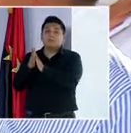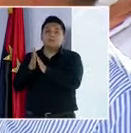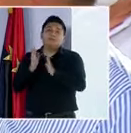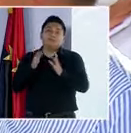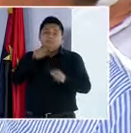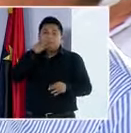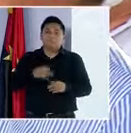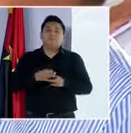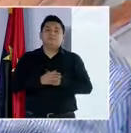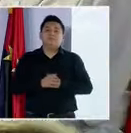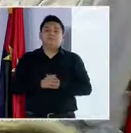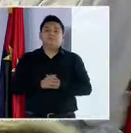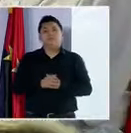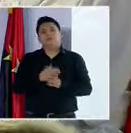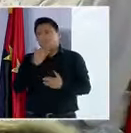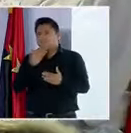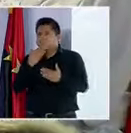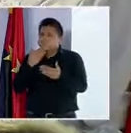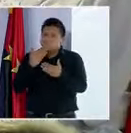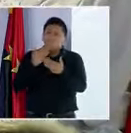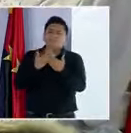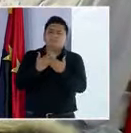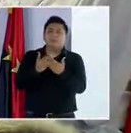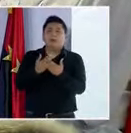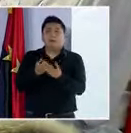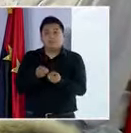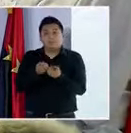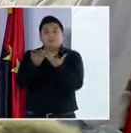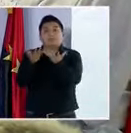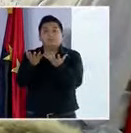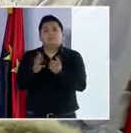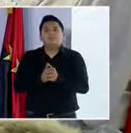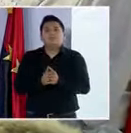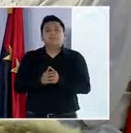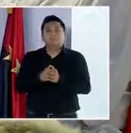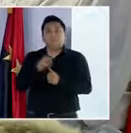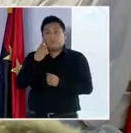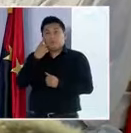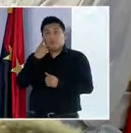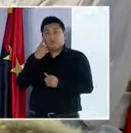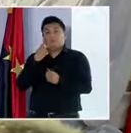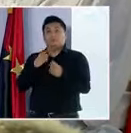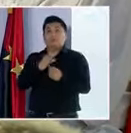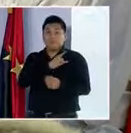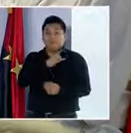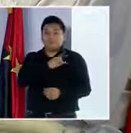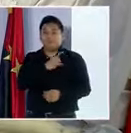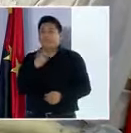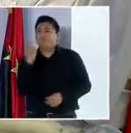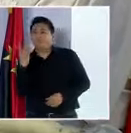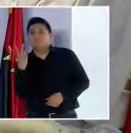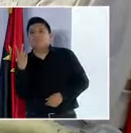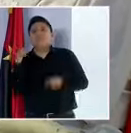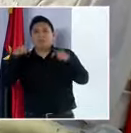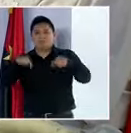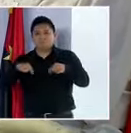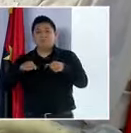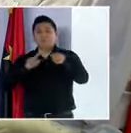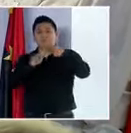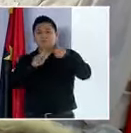complacencia, mi gratitud, porque nuestras dos universidades, la Universidad de